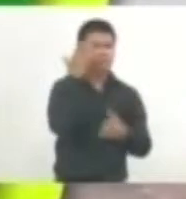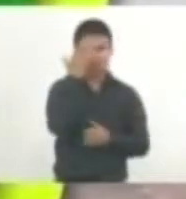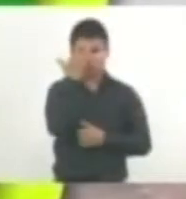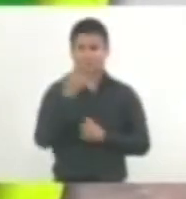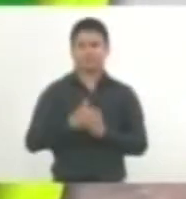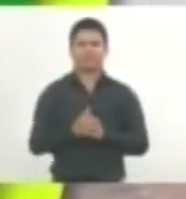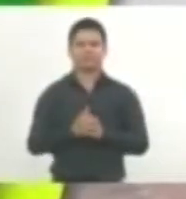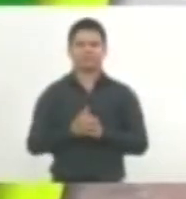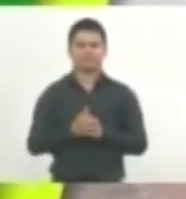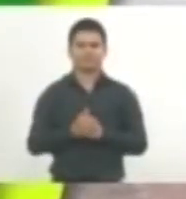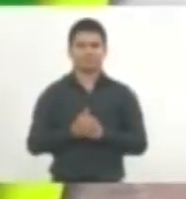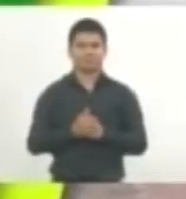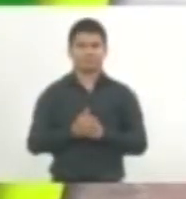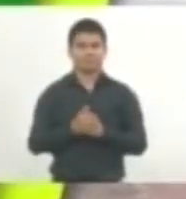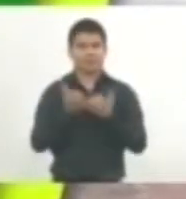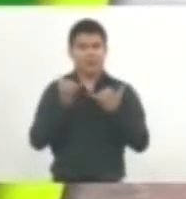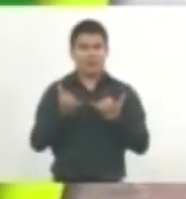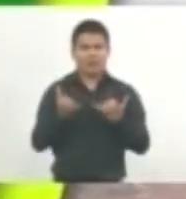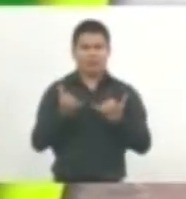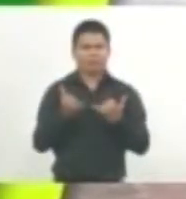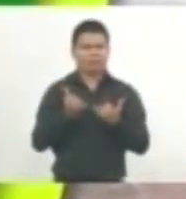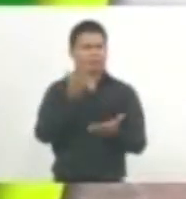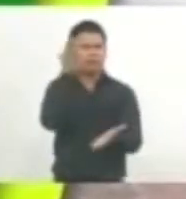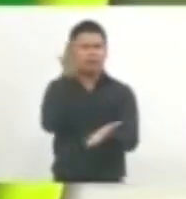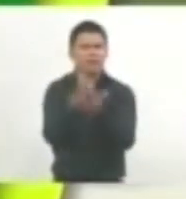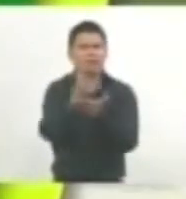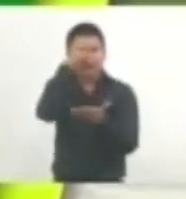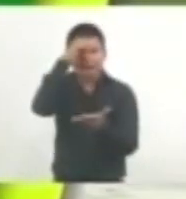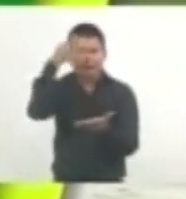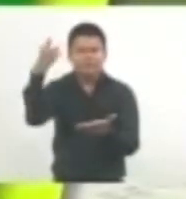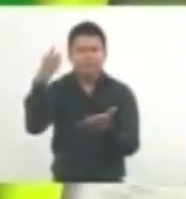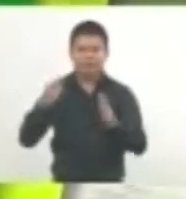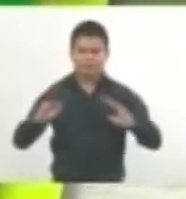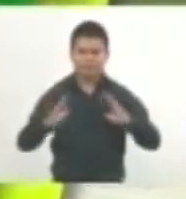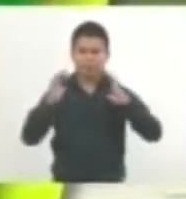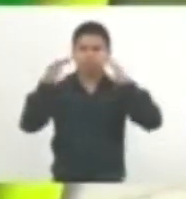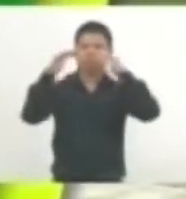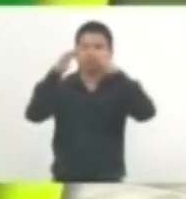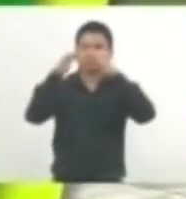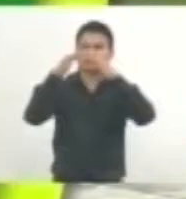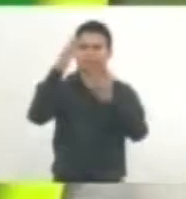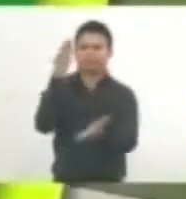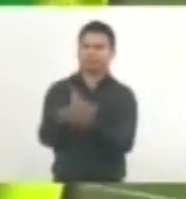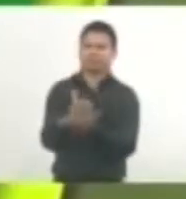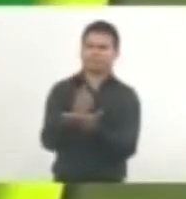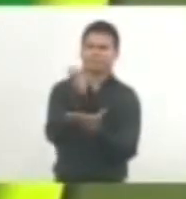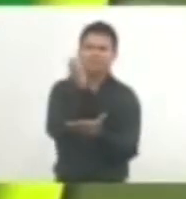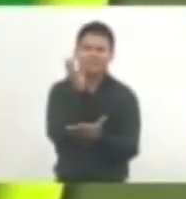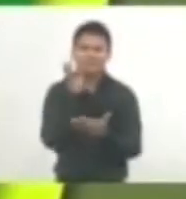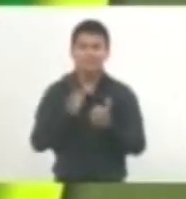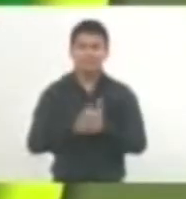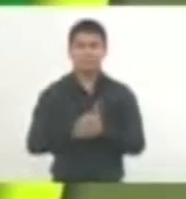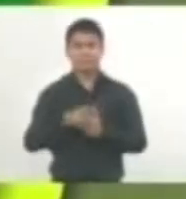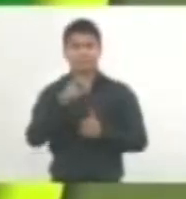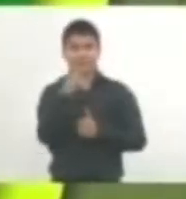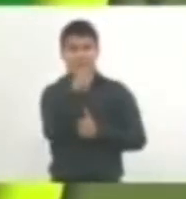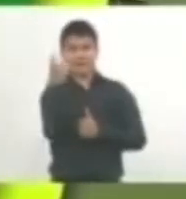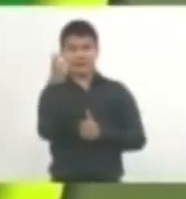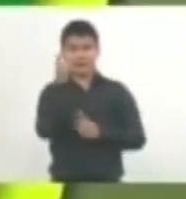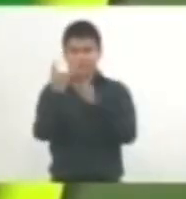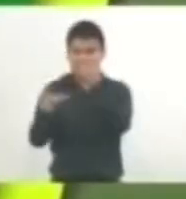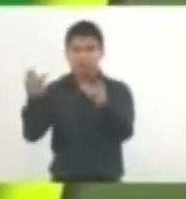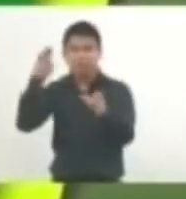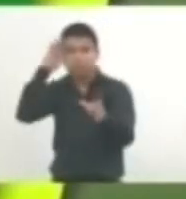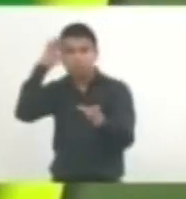oficialmente calamidad pública en el Cerro de la Popa en Cartagena. 2.000 policías estarán a cargo de la seguridad del partido